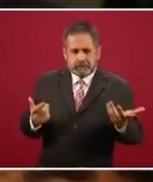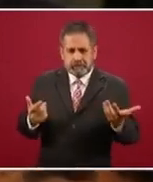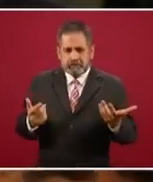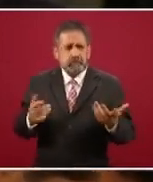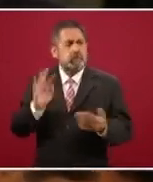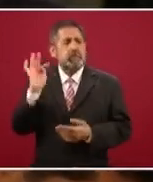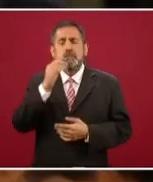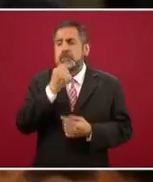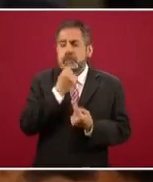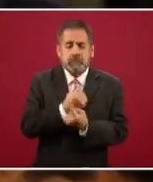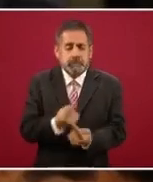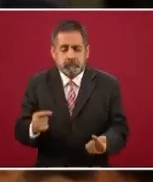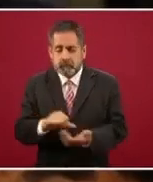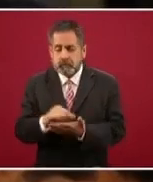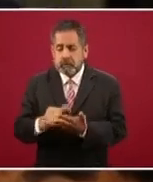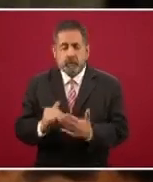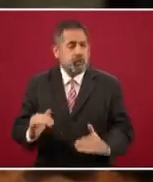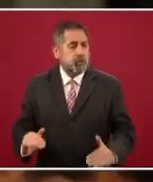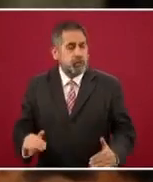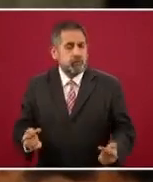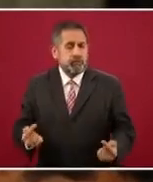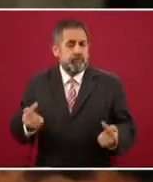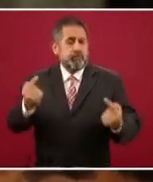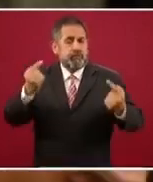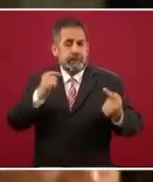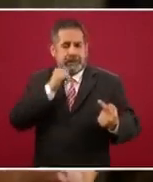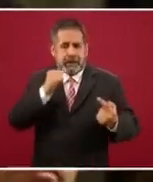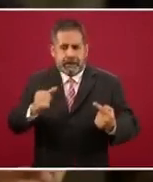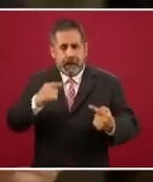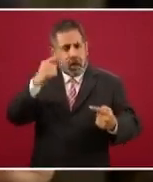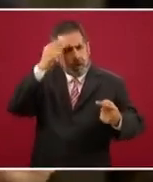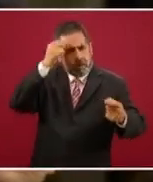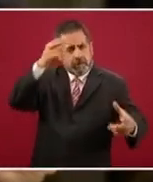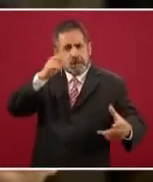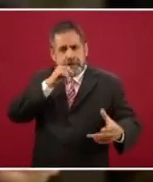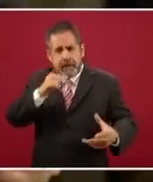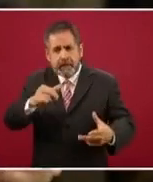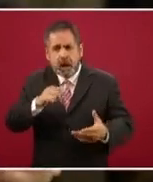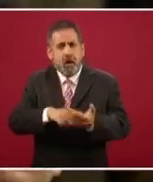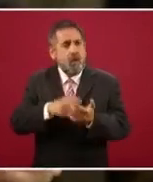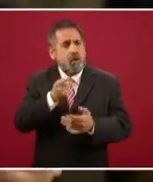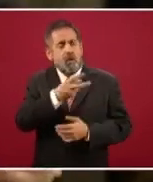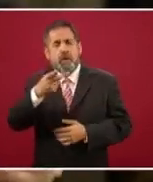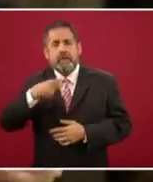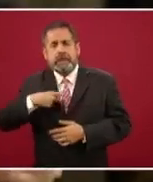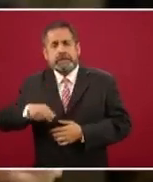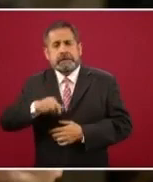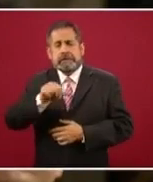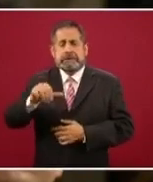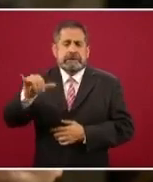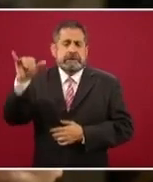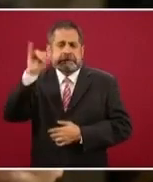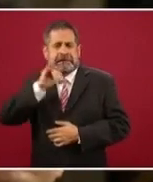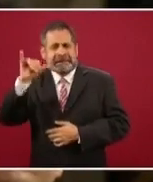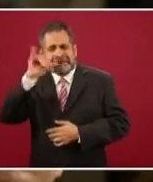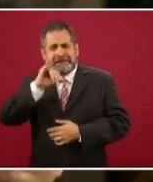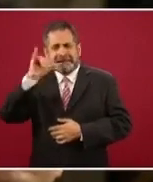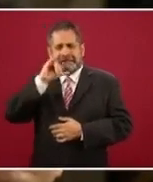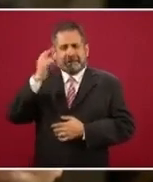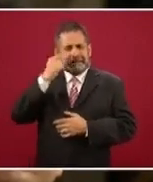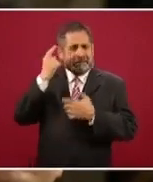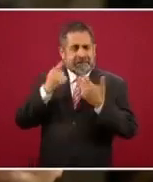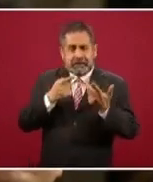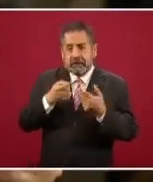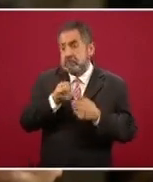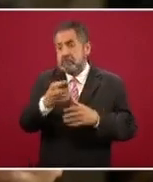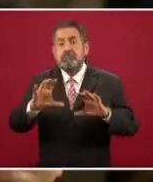los niños, su crecimiento, su rendimiento intelectual? El alcoholismo que tanto golpea a los indígenas, que también tanto le preocupan